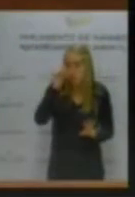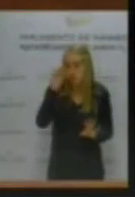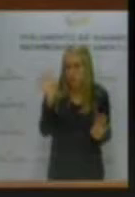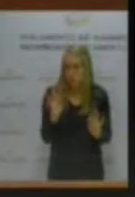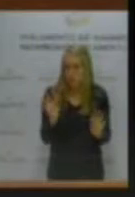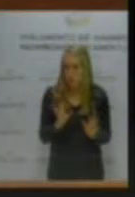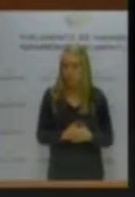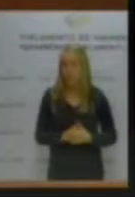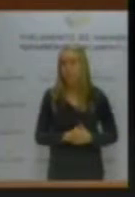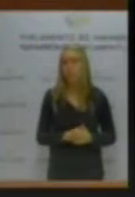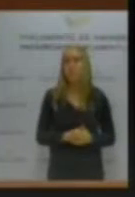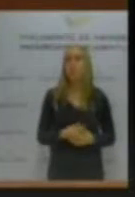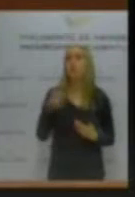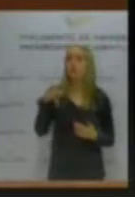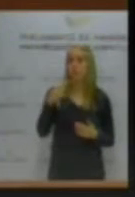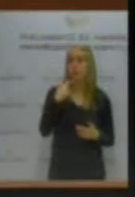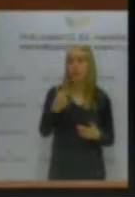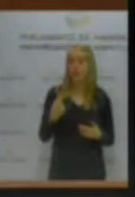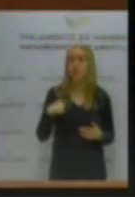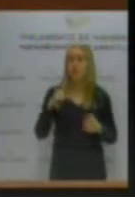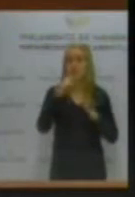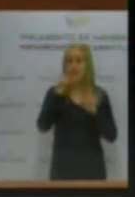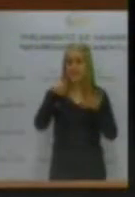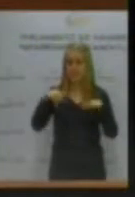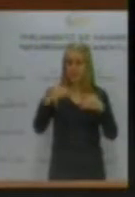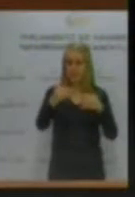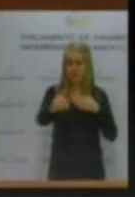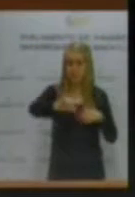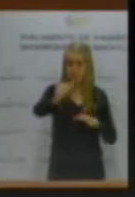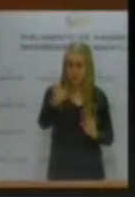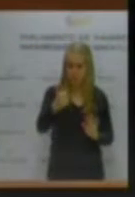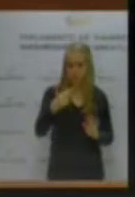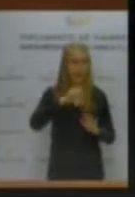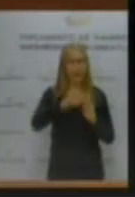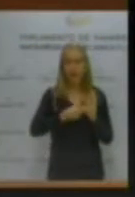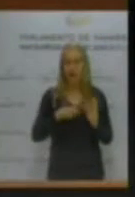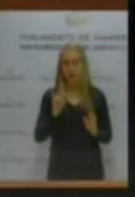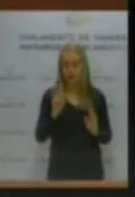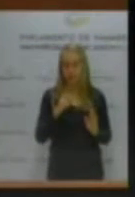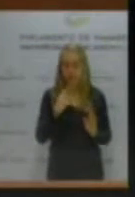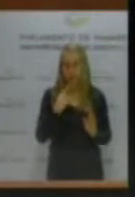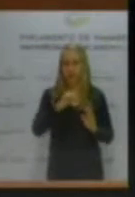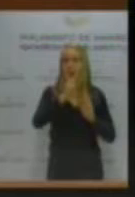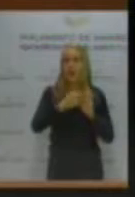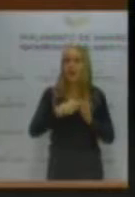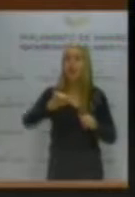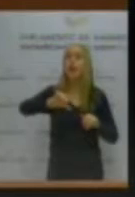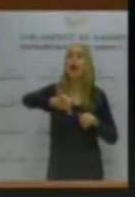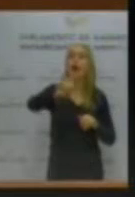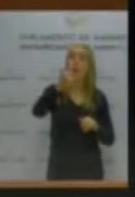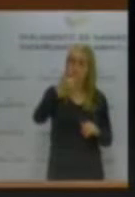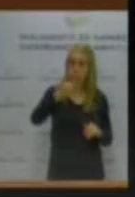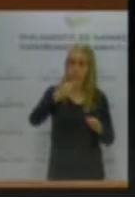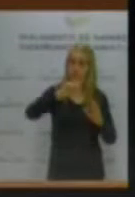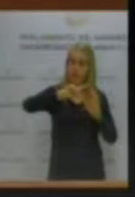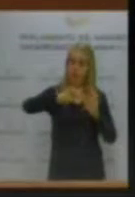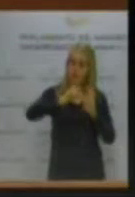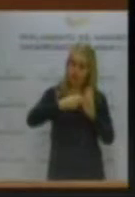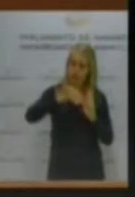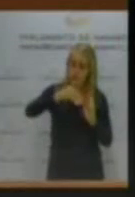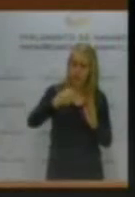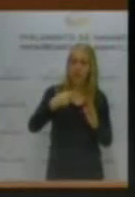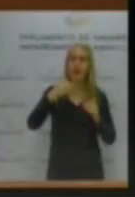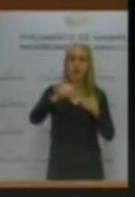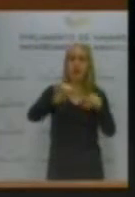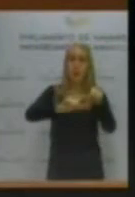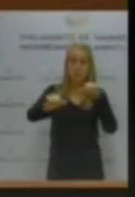que la ley que se va a aprobar en 6 meses, eso no dice la ley. Lo que la ley dice es que una vez aprobada la misma, hay